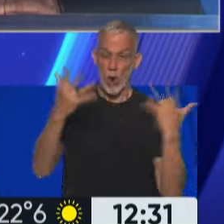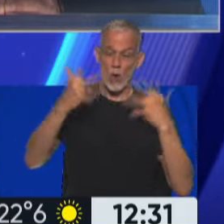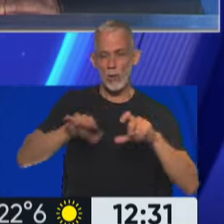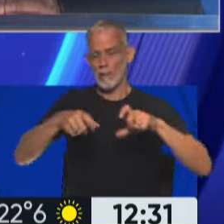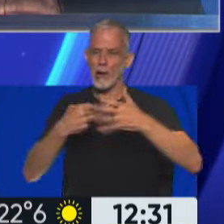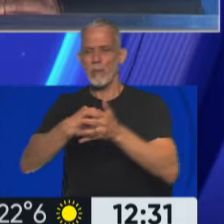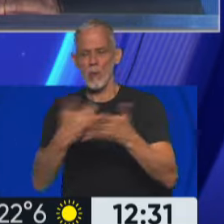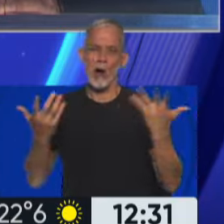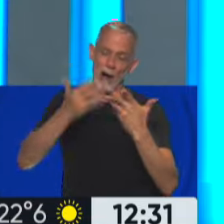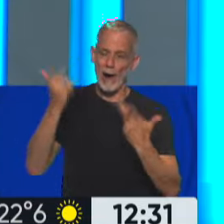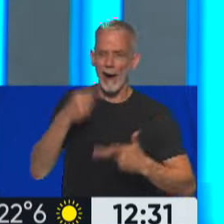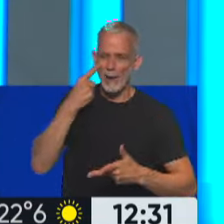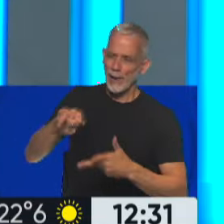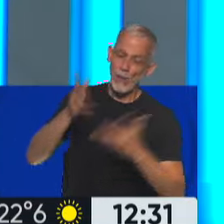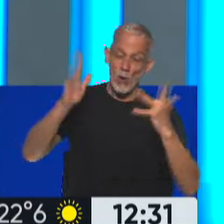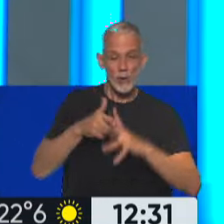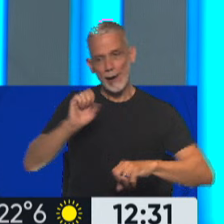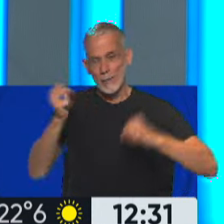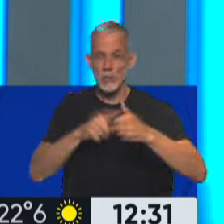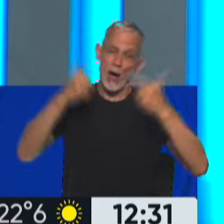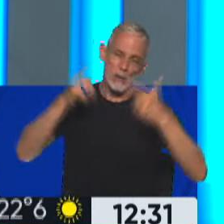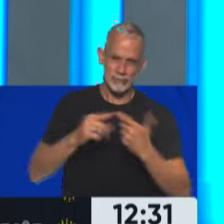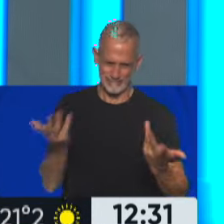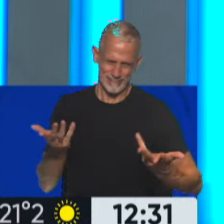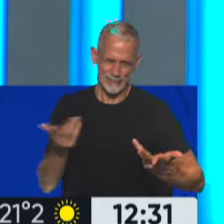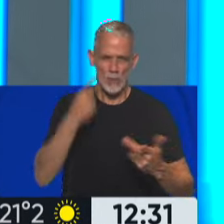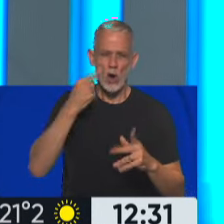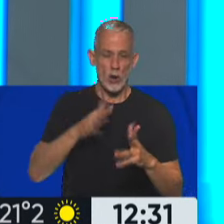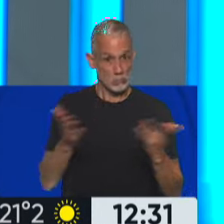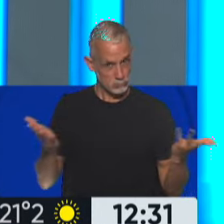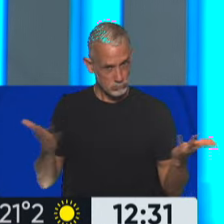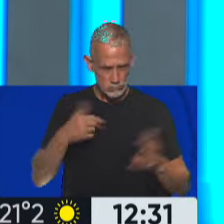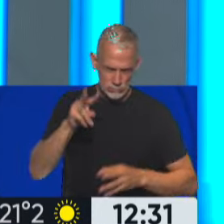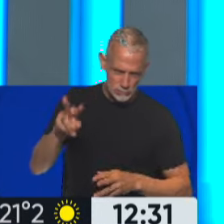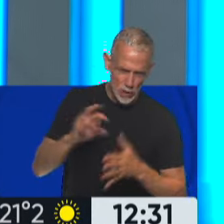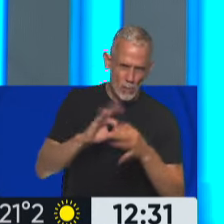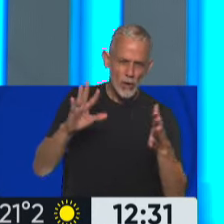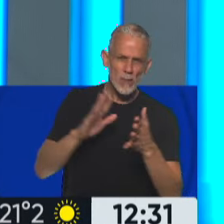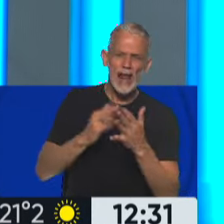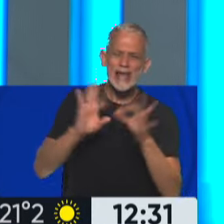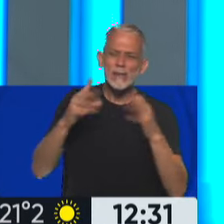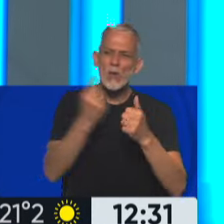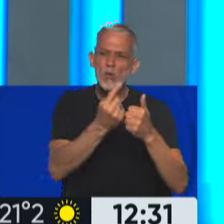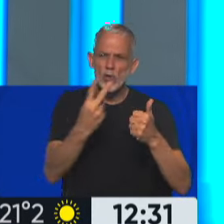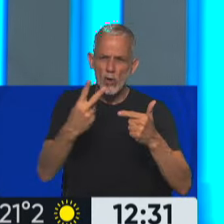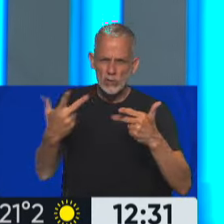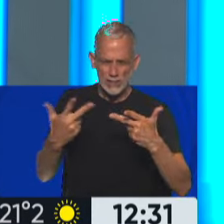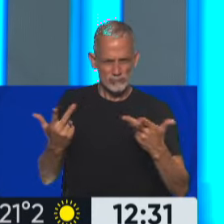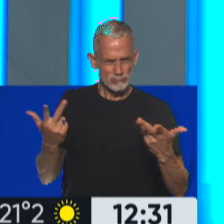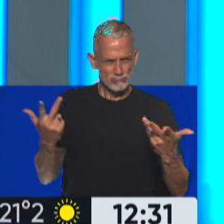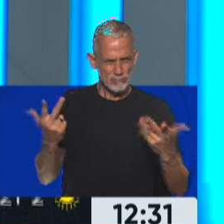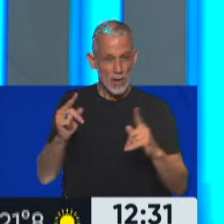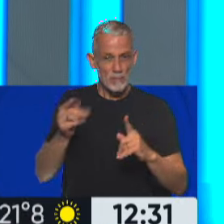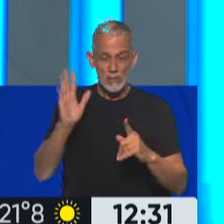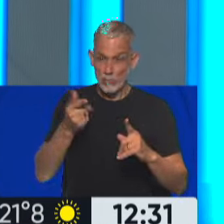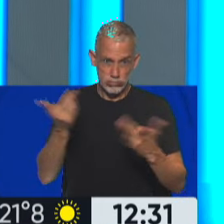pintto todos decían Uy Mira está nervioso no conoce el circuito cuando empezó a pruebas libres 1 dos 3 como decía Juan